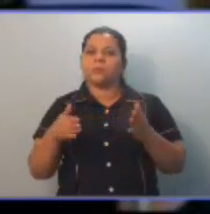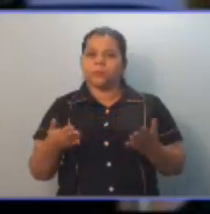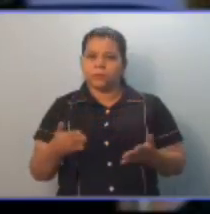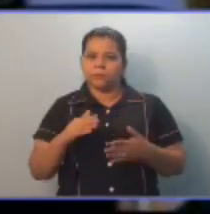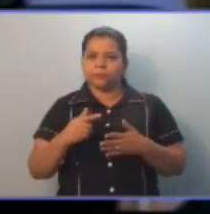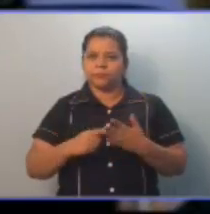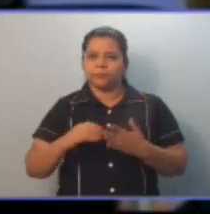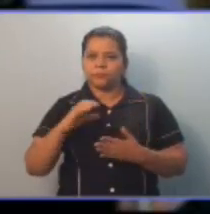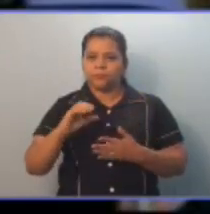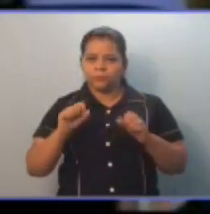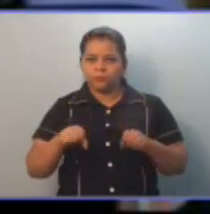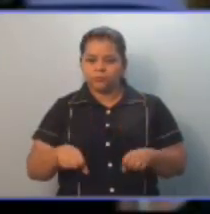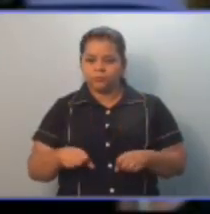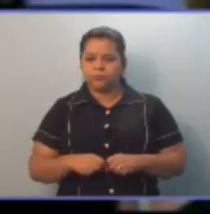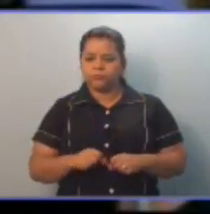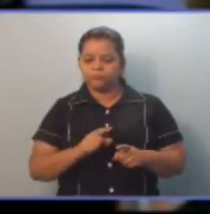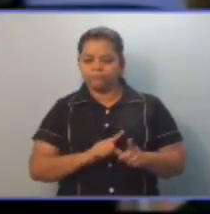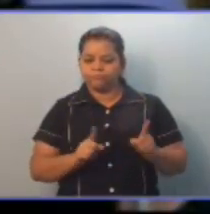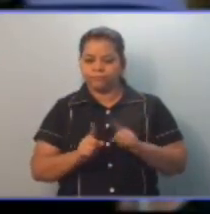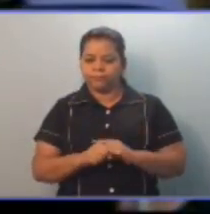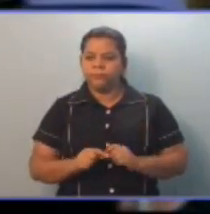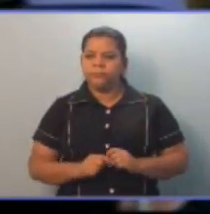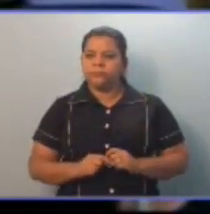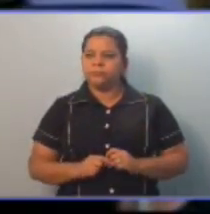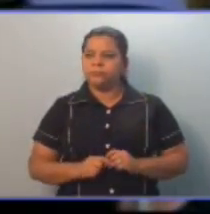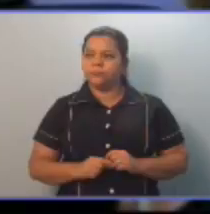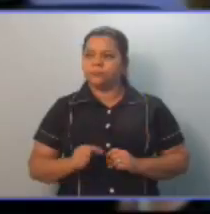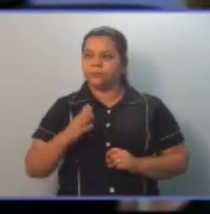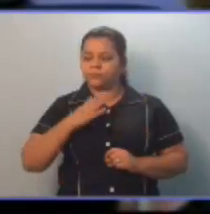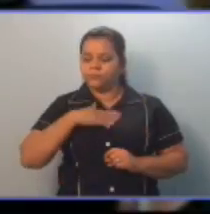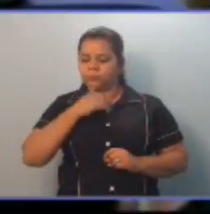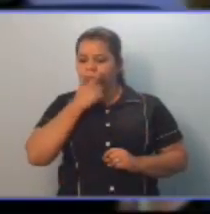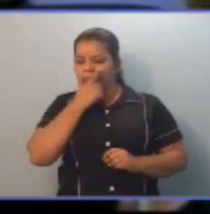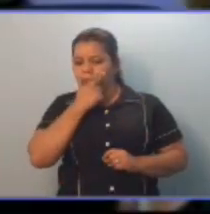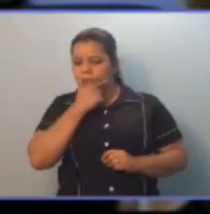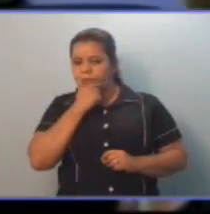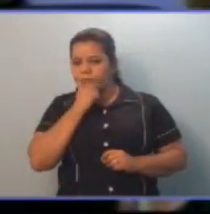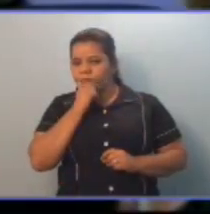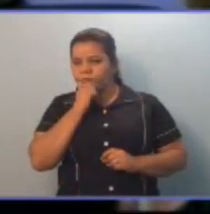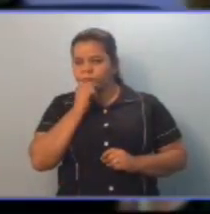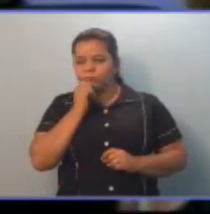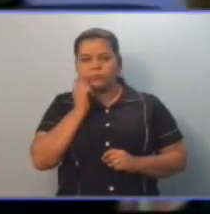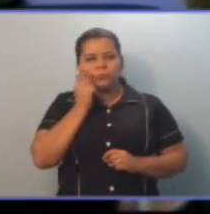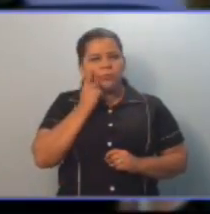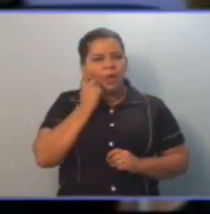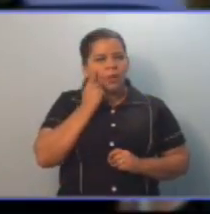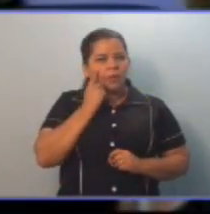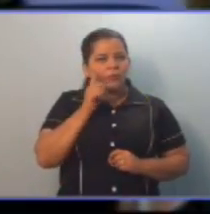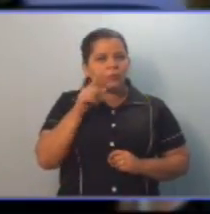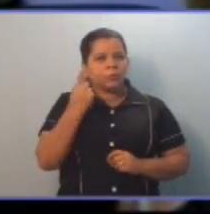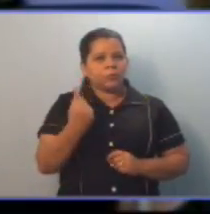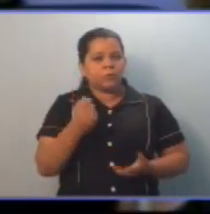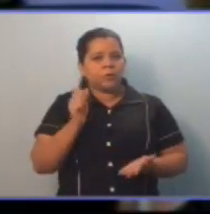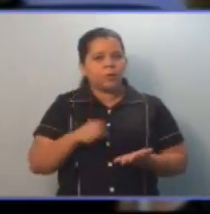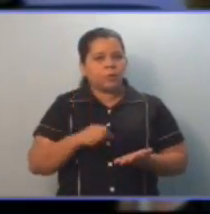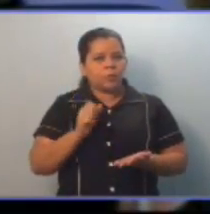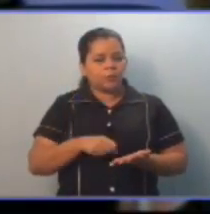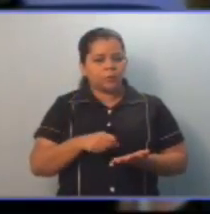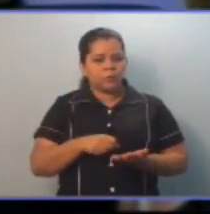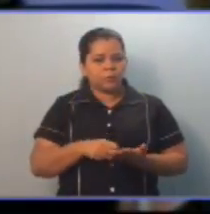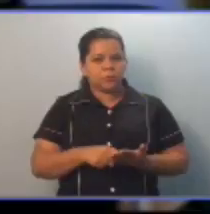Constitución sea modificada. Y mi pregunta va más a fondo. ¿Hasta dónde un juez de un